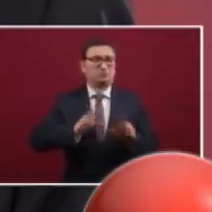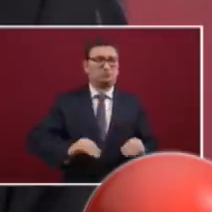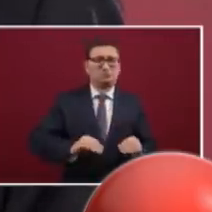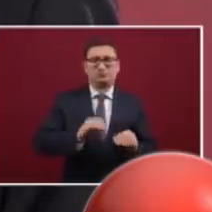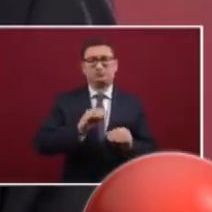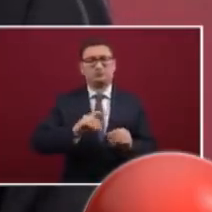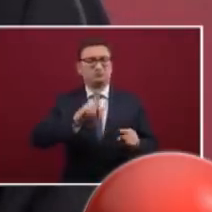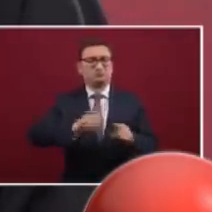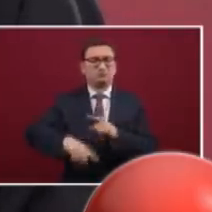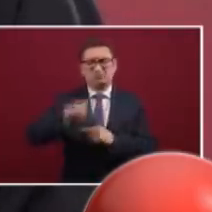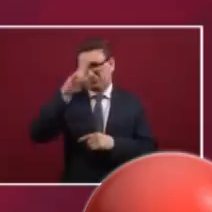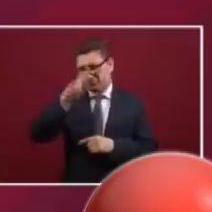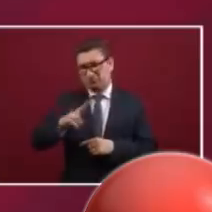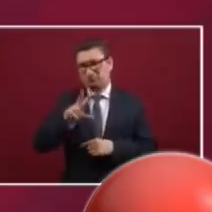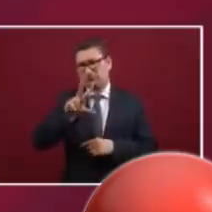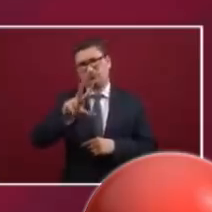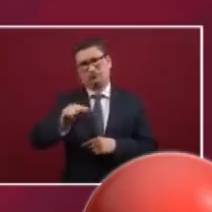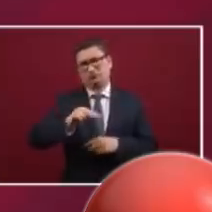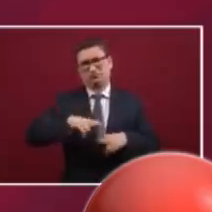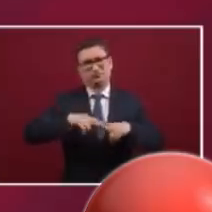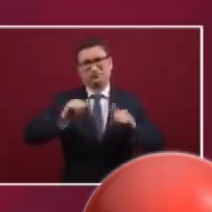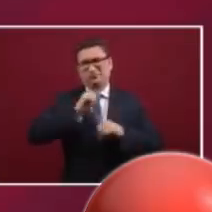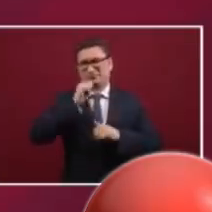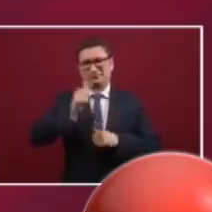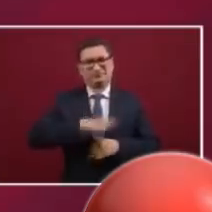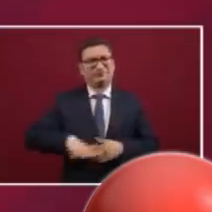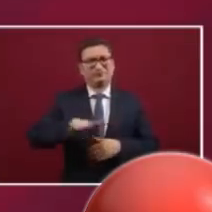nadie, para nadie.